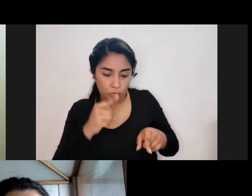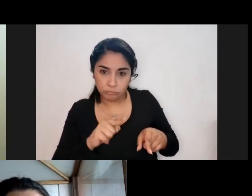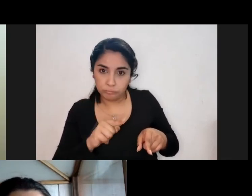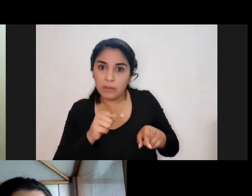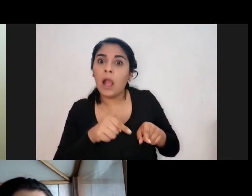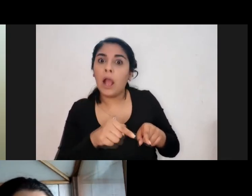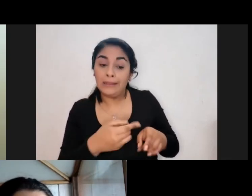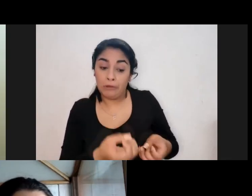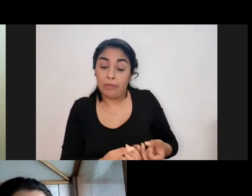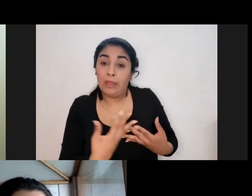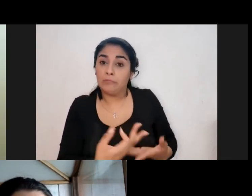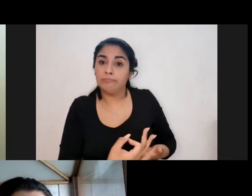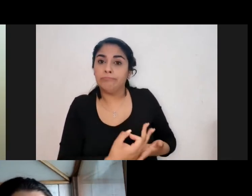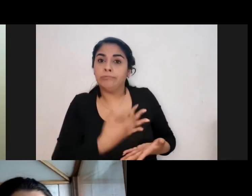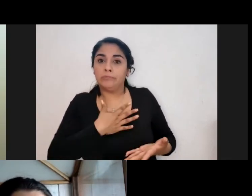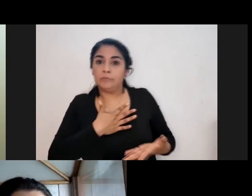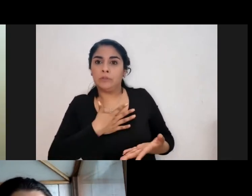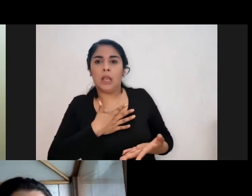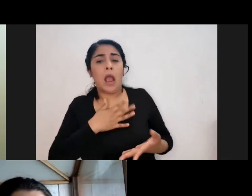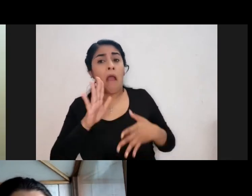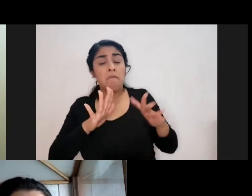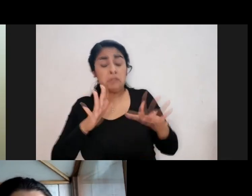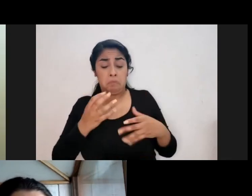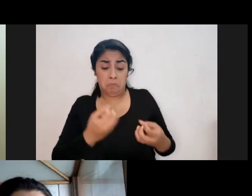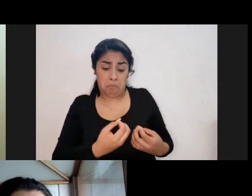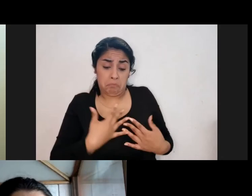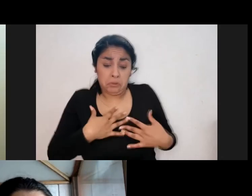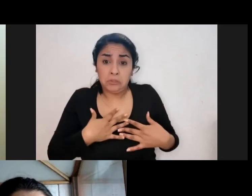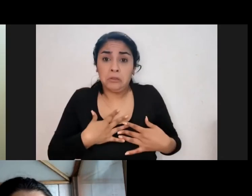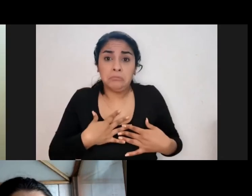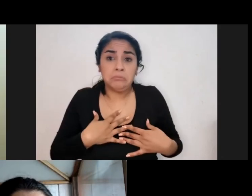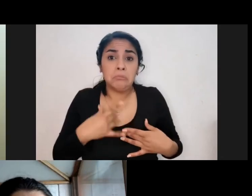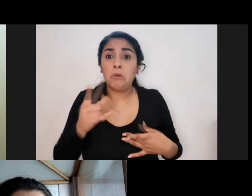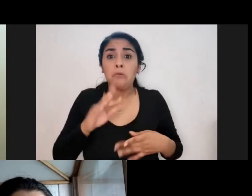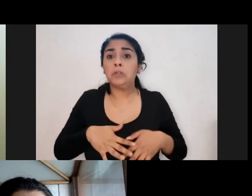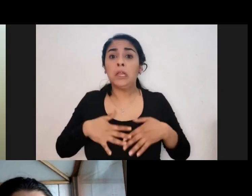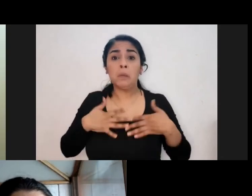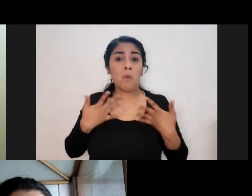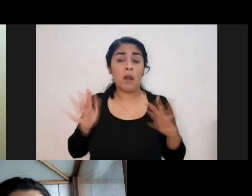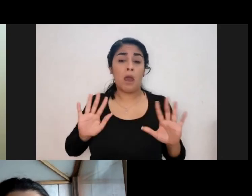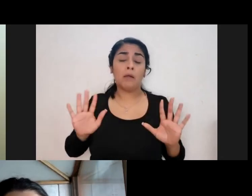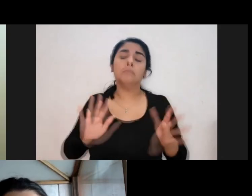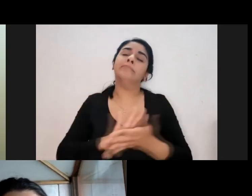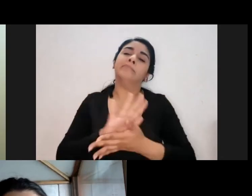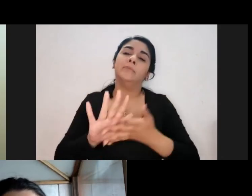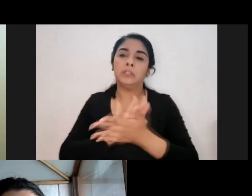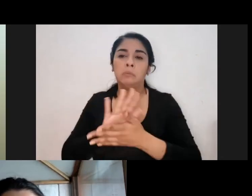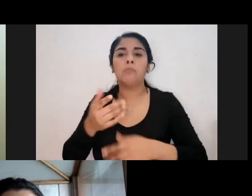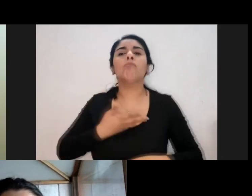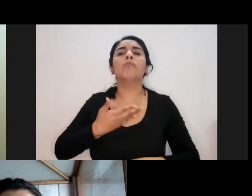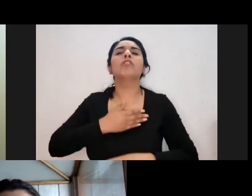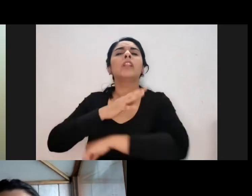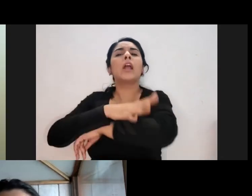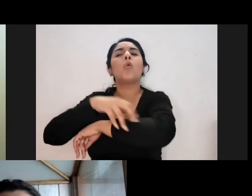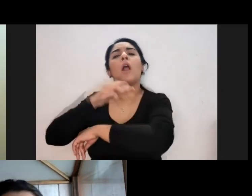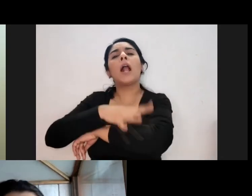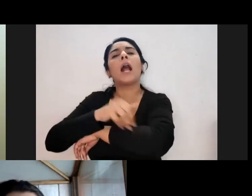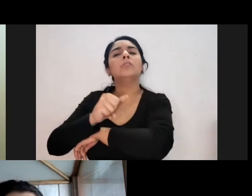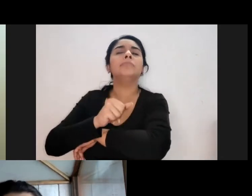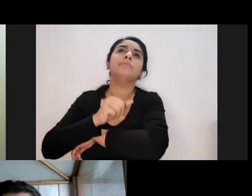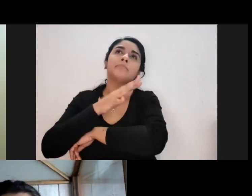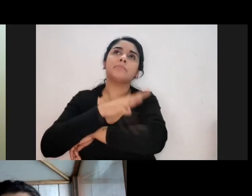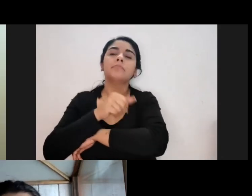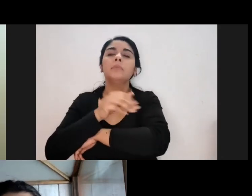muchas veces pasan asintomáticas. Y, no sé, le pongo un ejemplo, tengo un gato, ¿cierto? Y el gato tiene